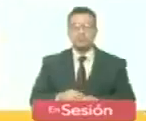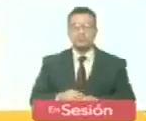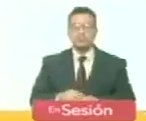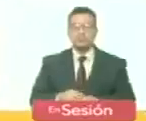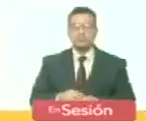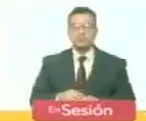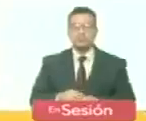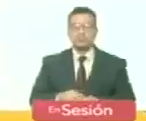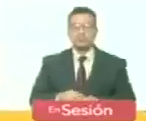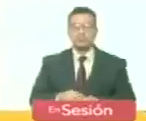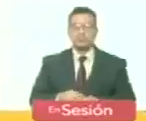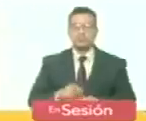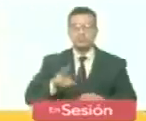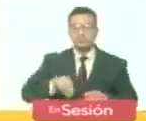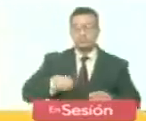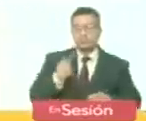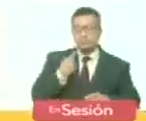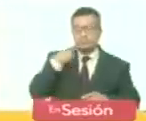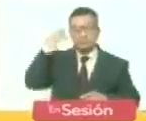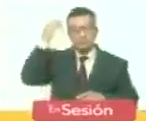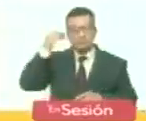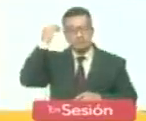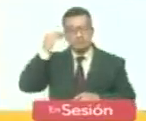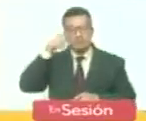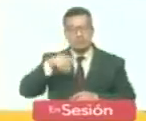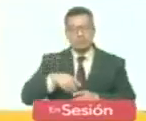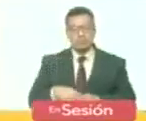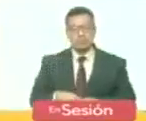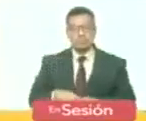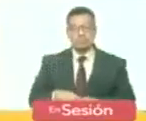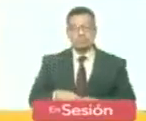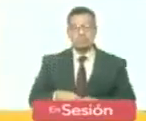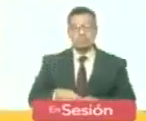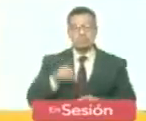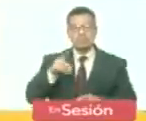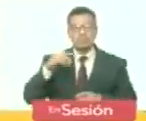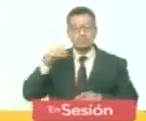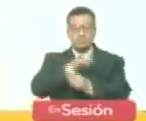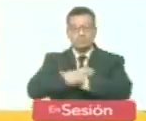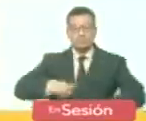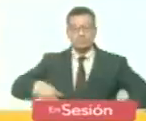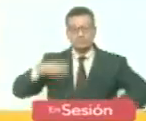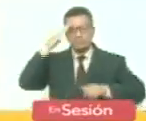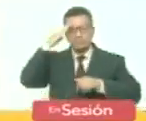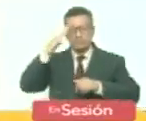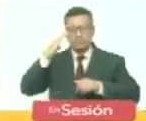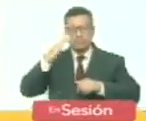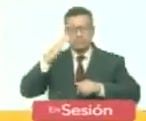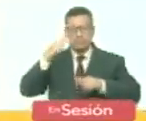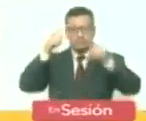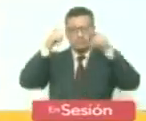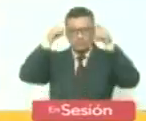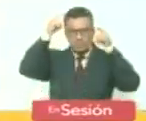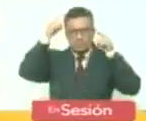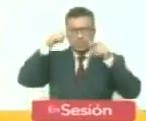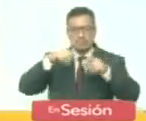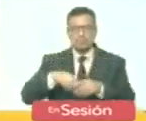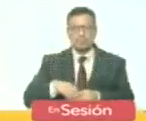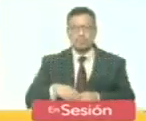Y desde entonces podemos considerarla como una Guardia Nacional chavista,